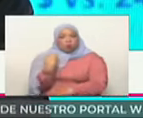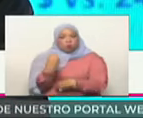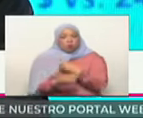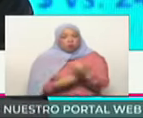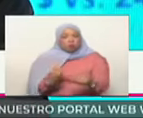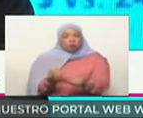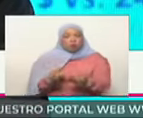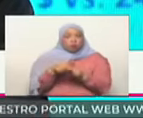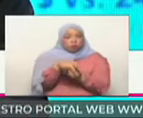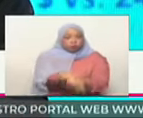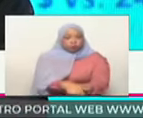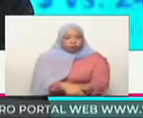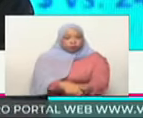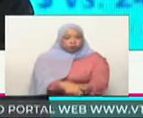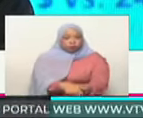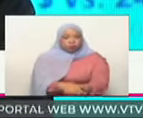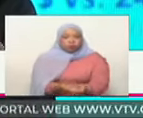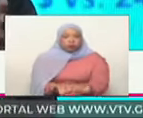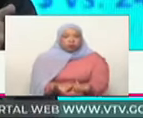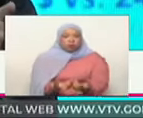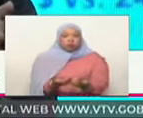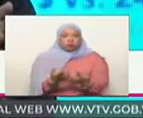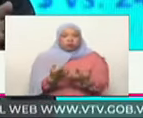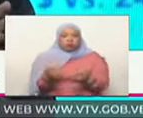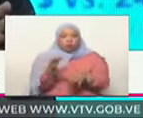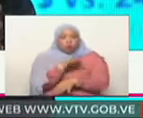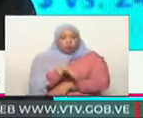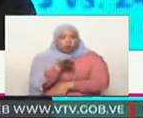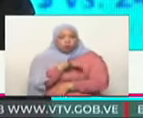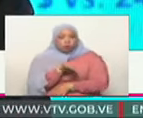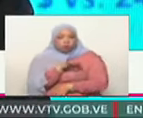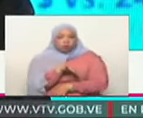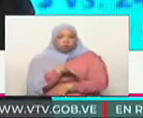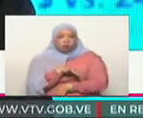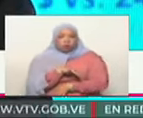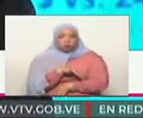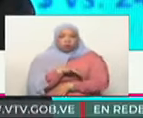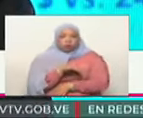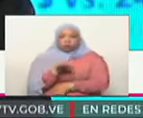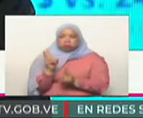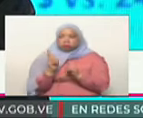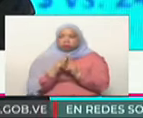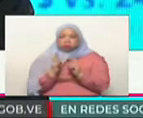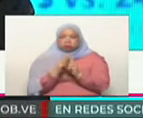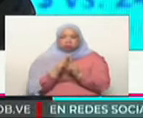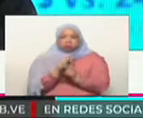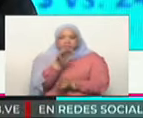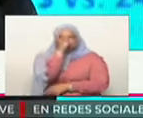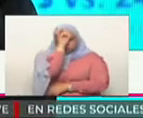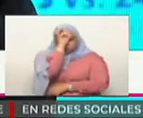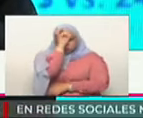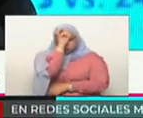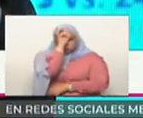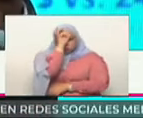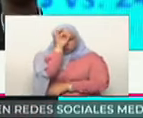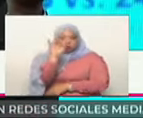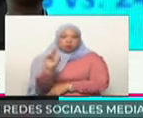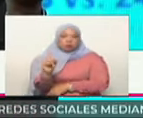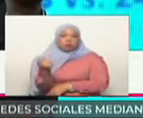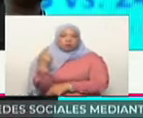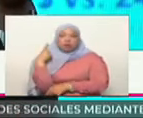extremista. ¿Ves? Pusieron un señor totalmente desconocido que en las primeras de cambio